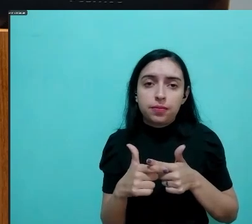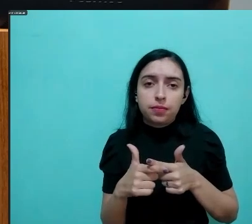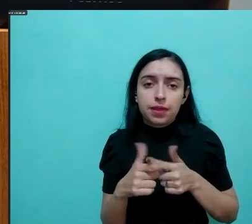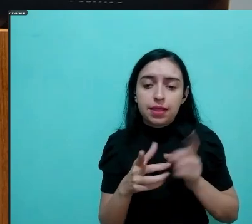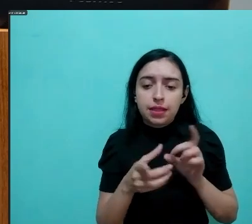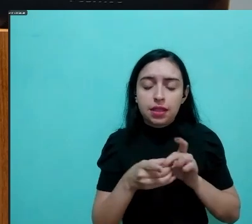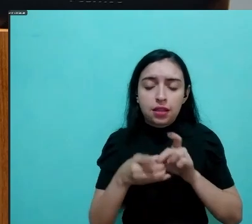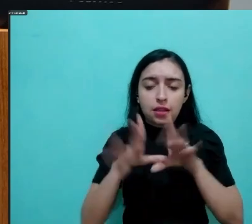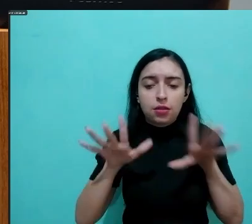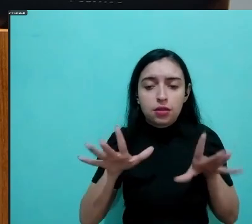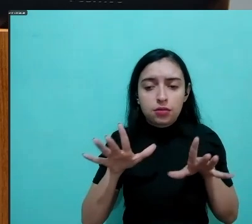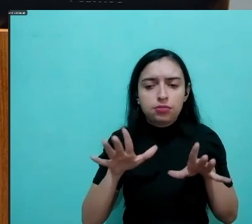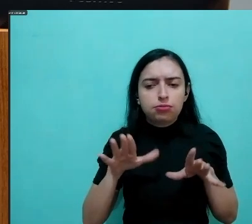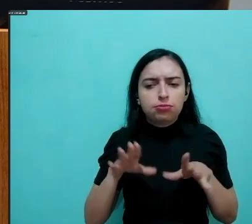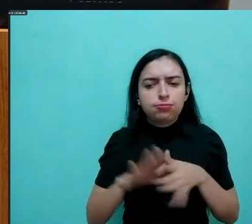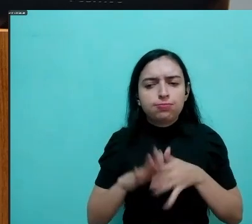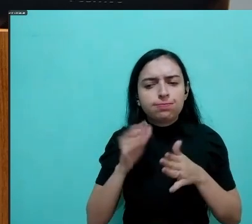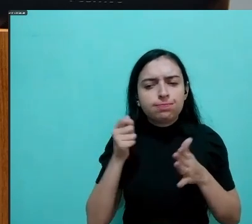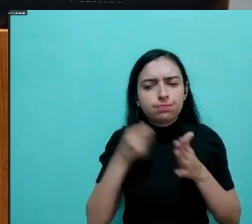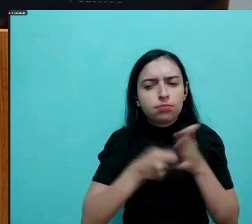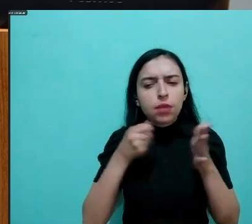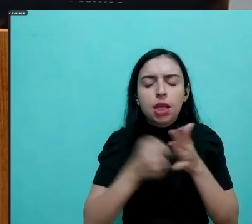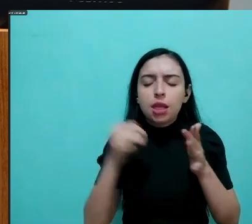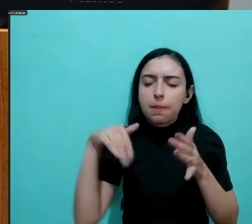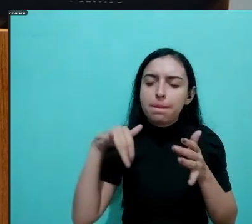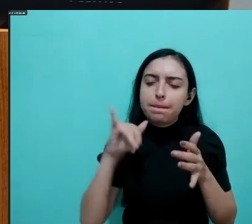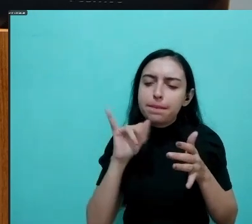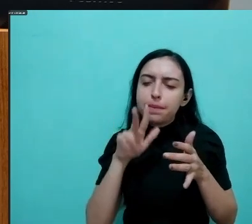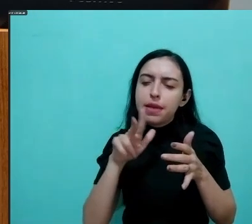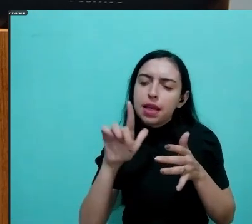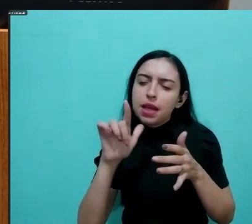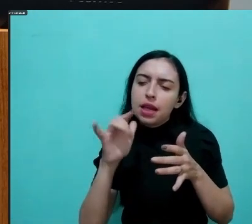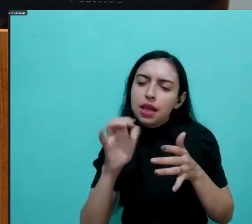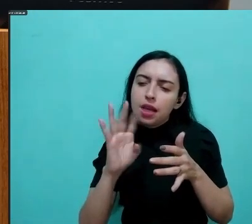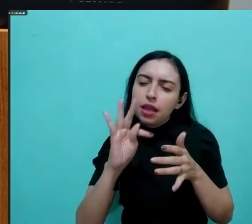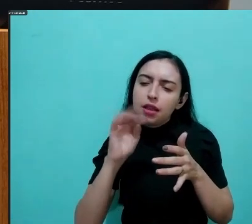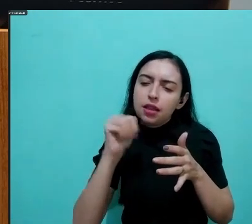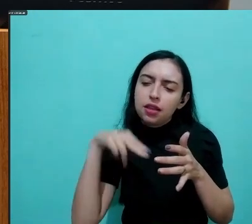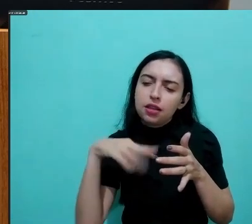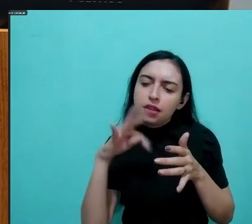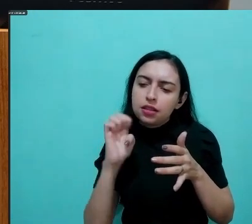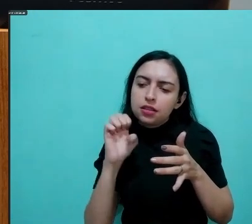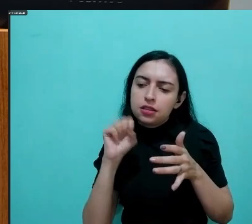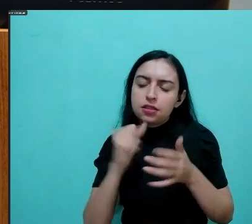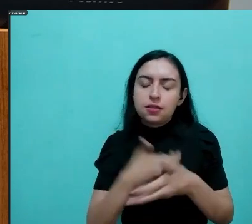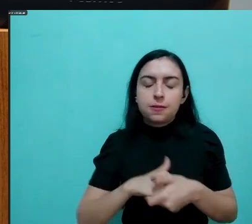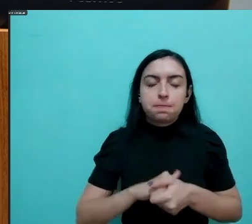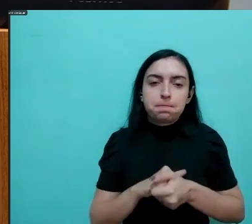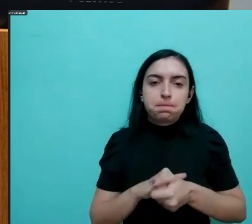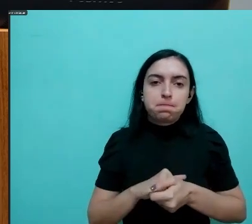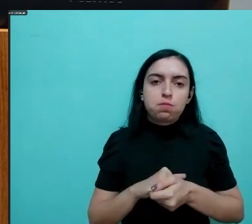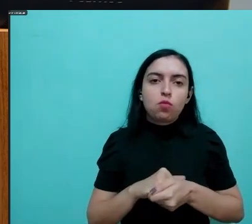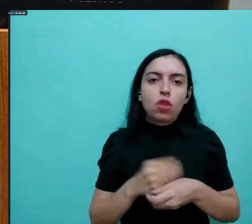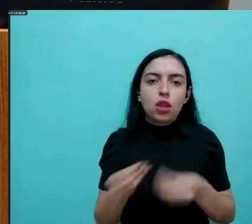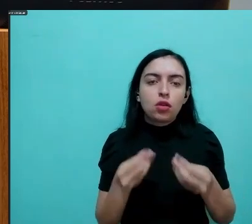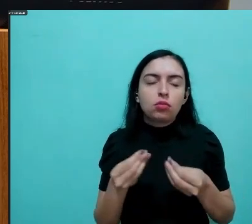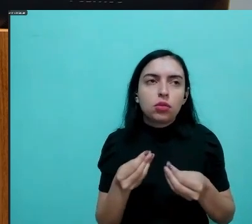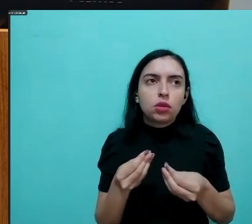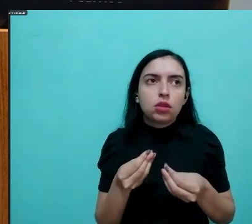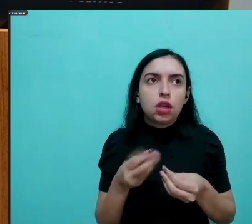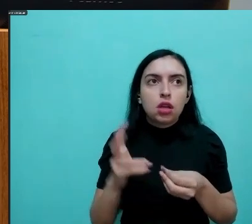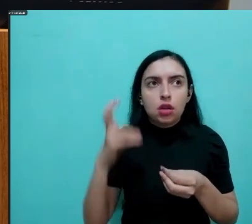democracias militantes. No sé cómo se dice. Sí, democracias de Lovenstein, ¿no? Ujú, Ya, eso es. Lovenstein. ¿Y a qué punto una